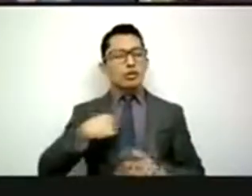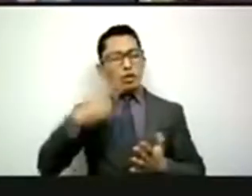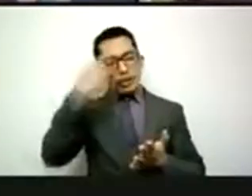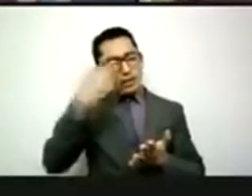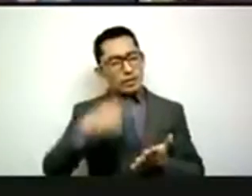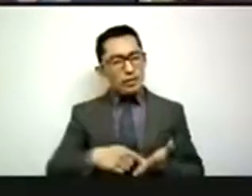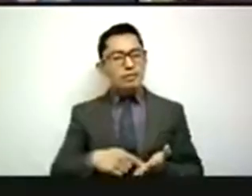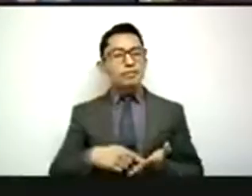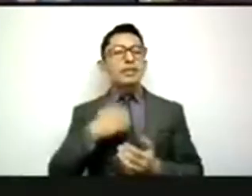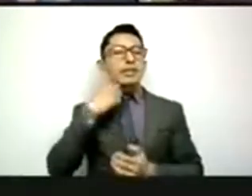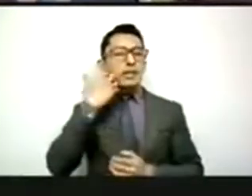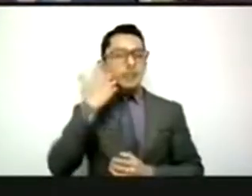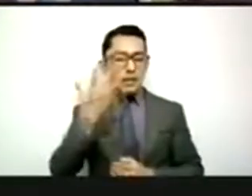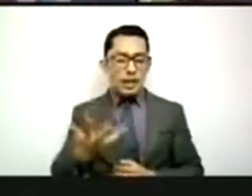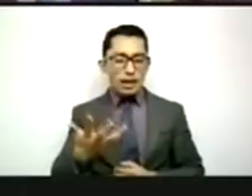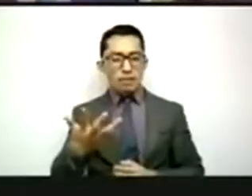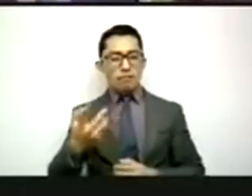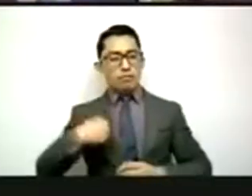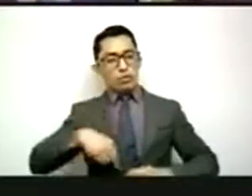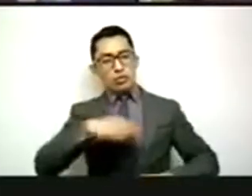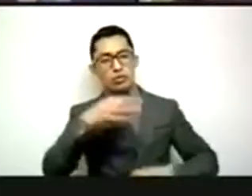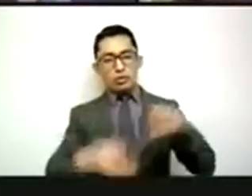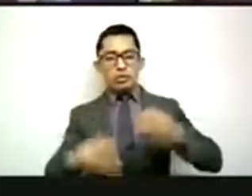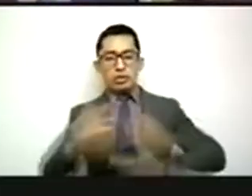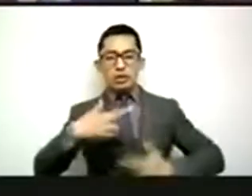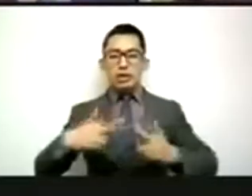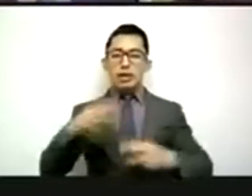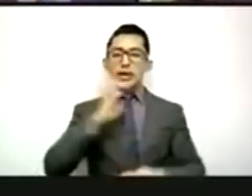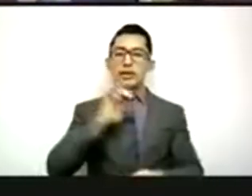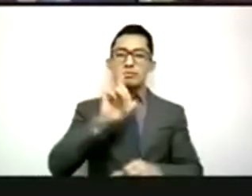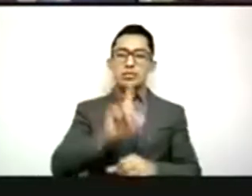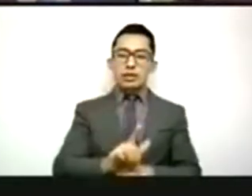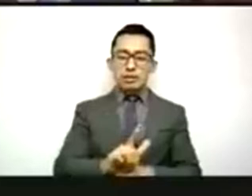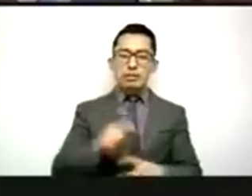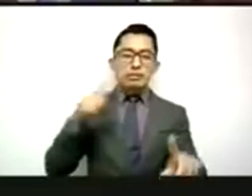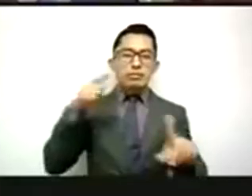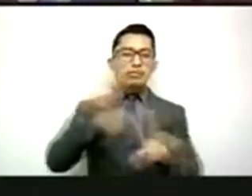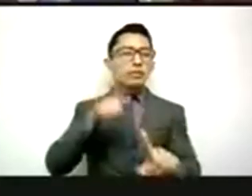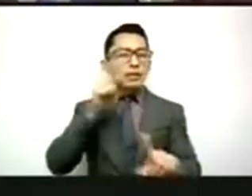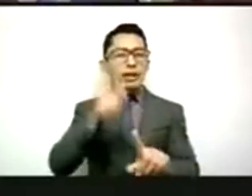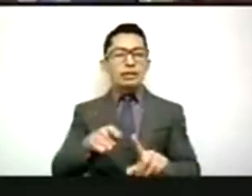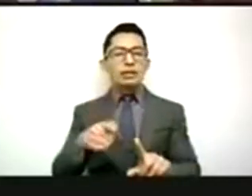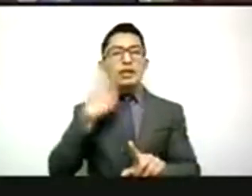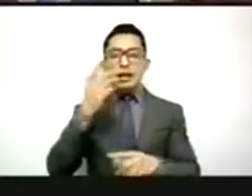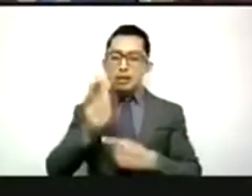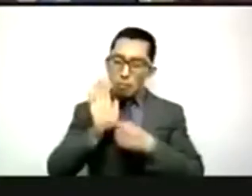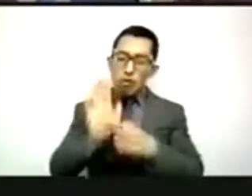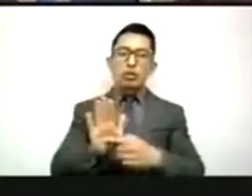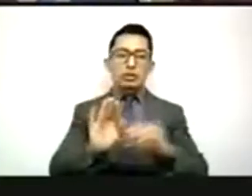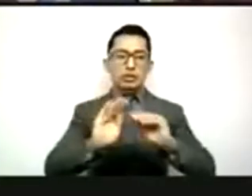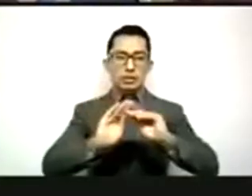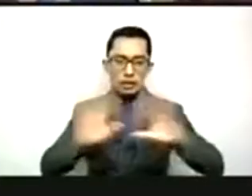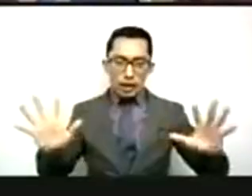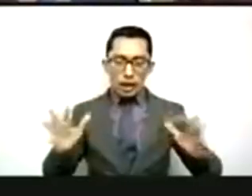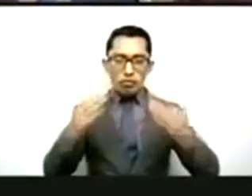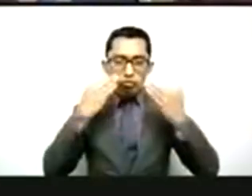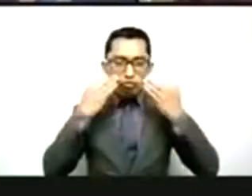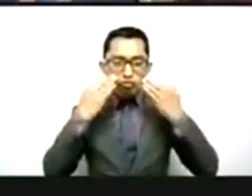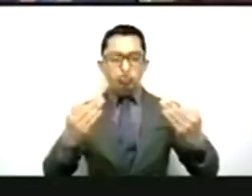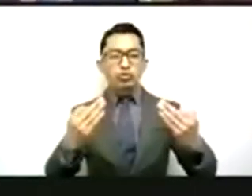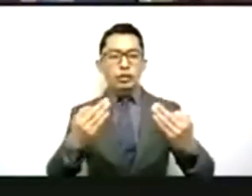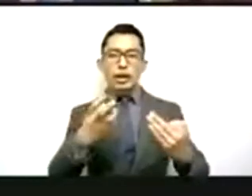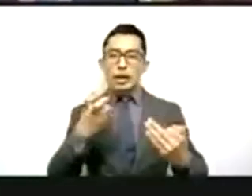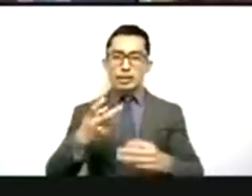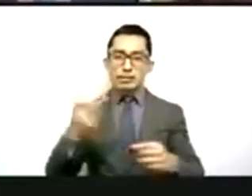que pretende esta sala especializada es visibilizar y que se pongan en evidencia este tipo